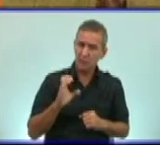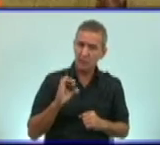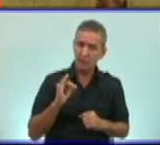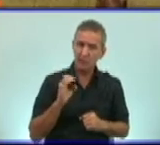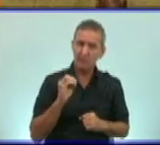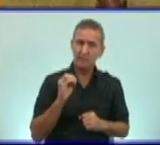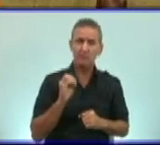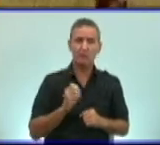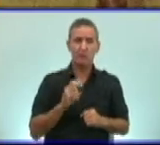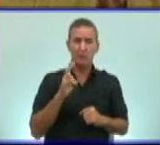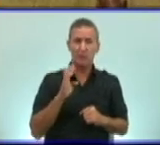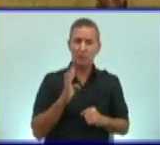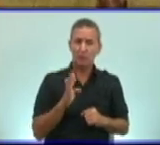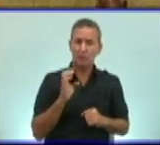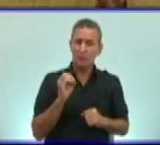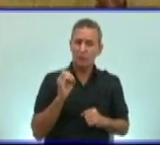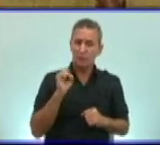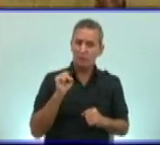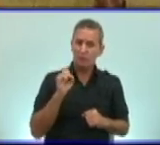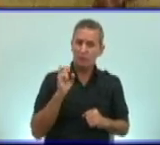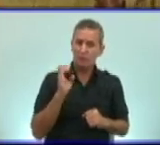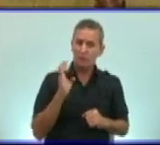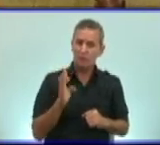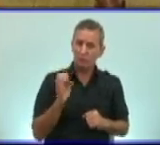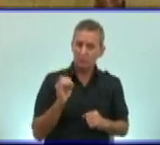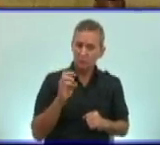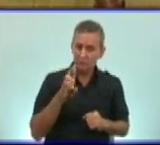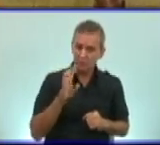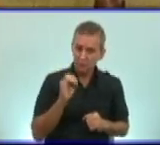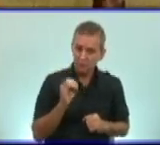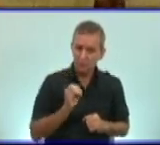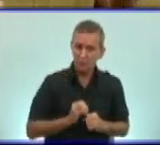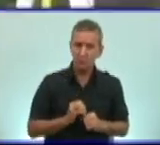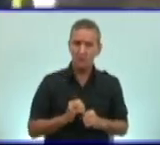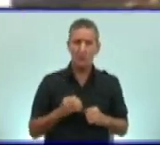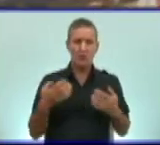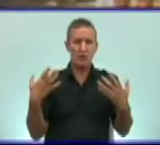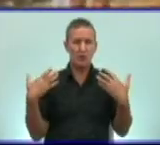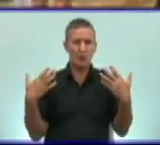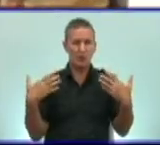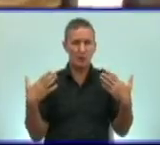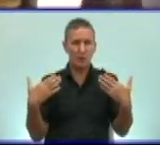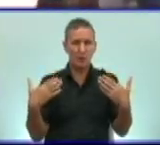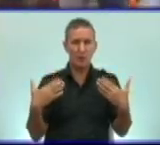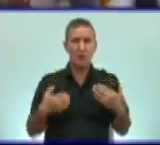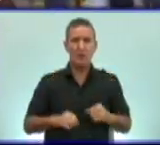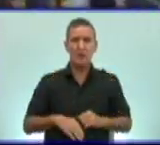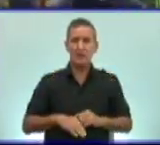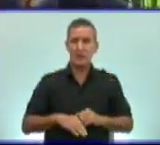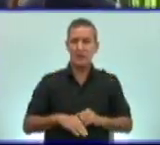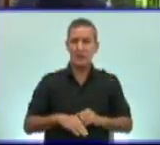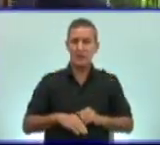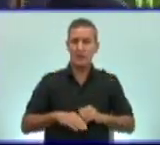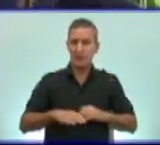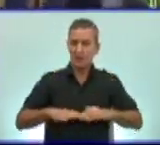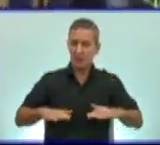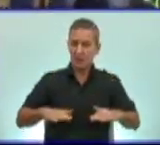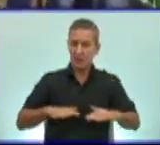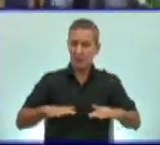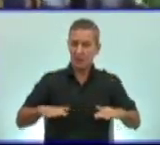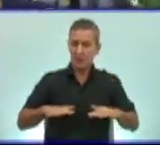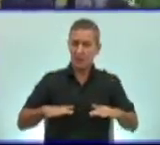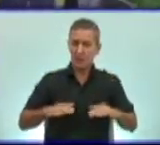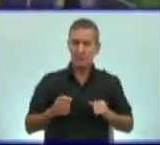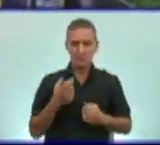con el alimento, pero en momentos como en verano y como cuando se hace ejercicio es muy importante un aporte extra de